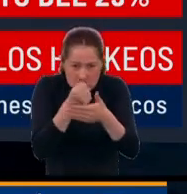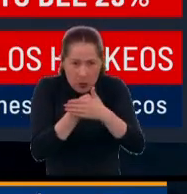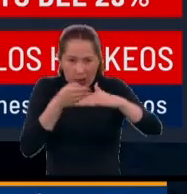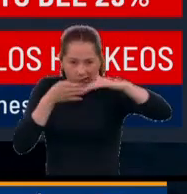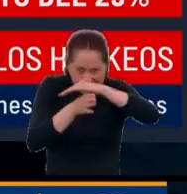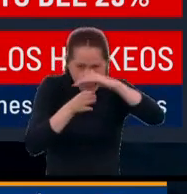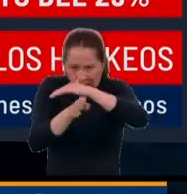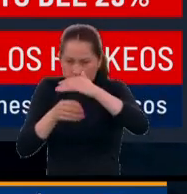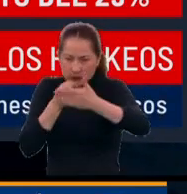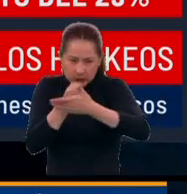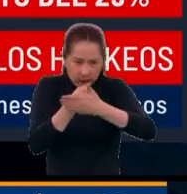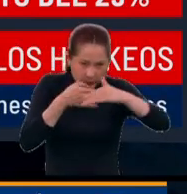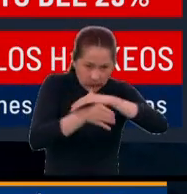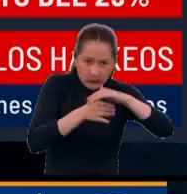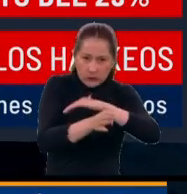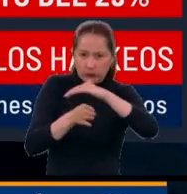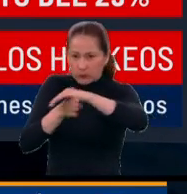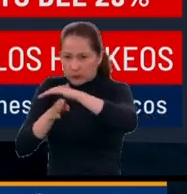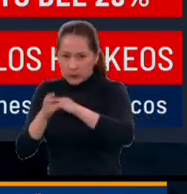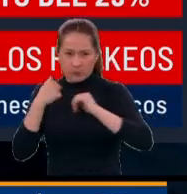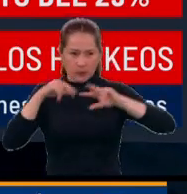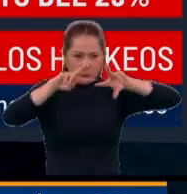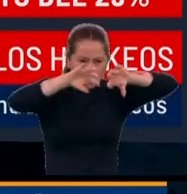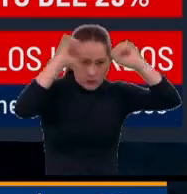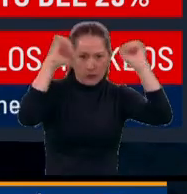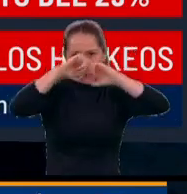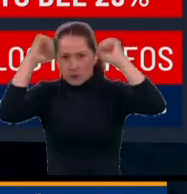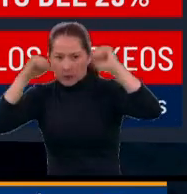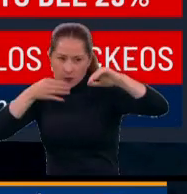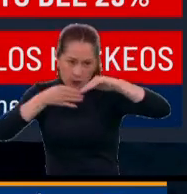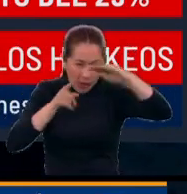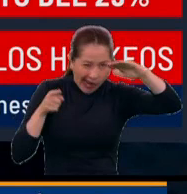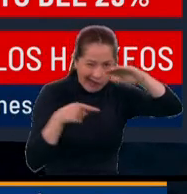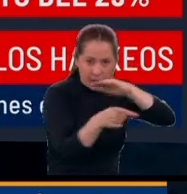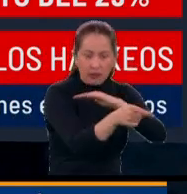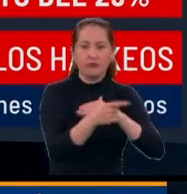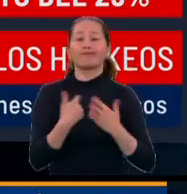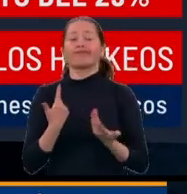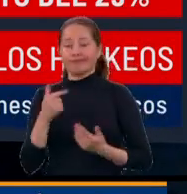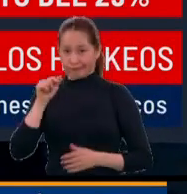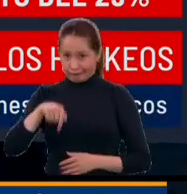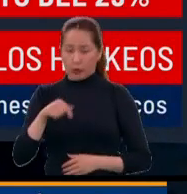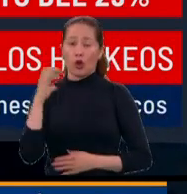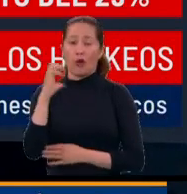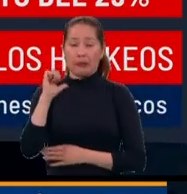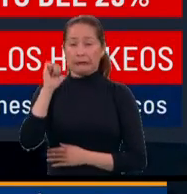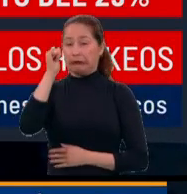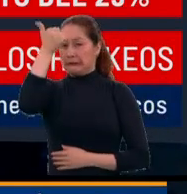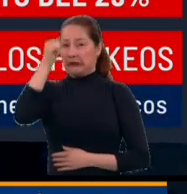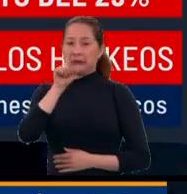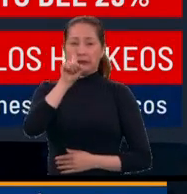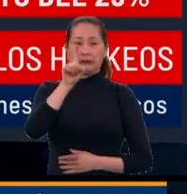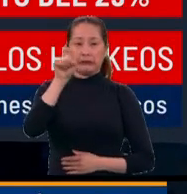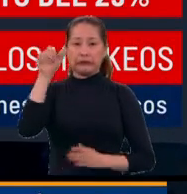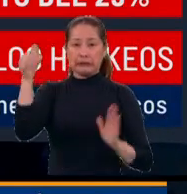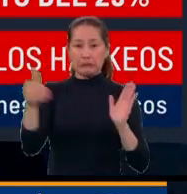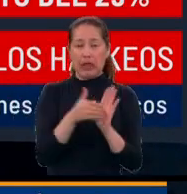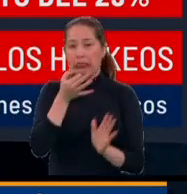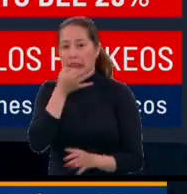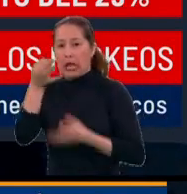Colombia ocupa el tercer puesto con 65 mil denuncias por delitos informáticos en 2022 y un aumento